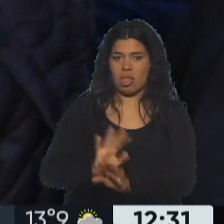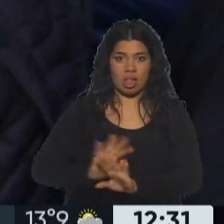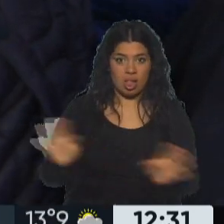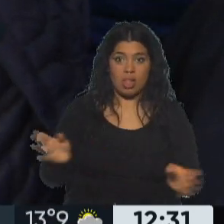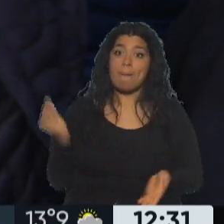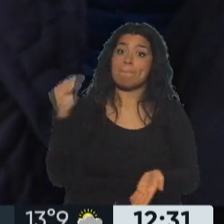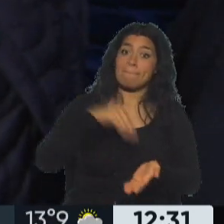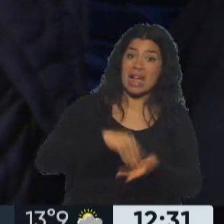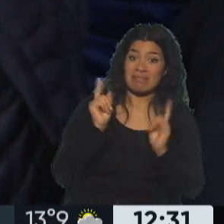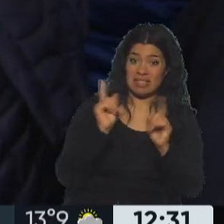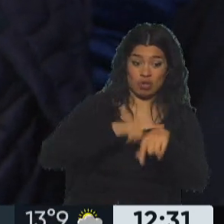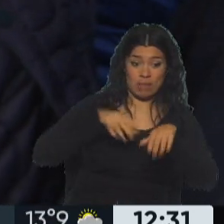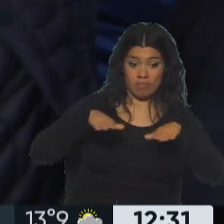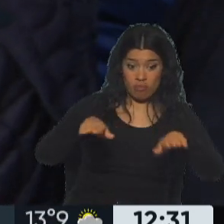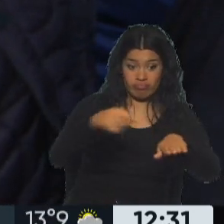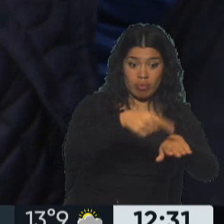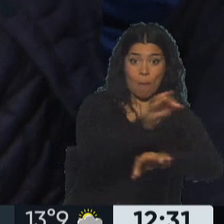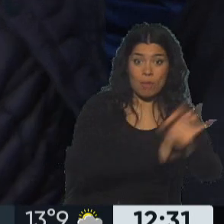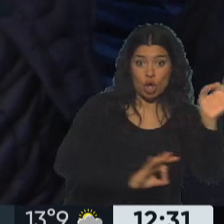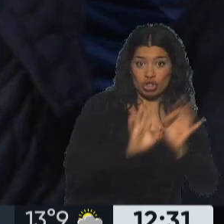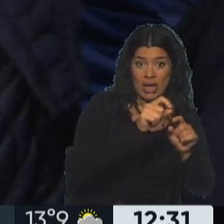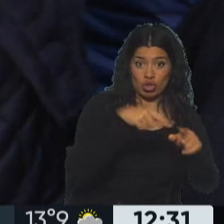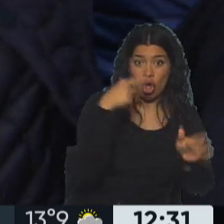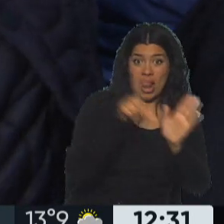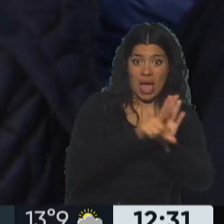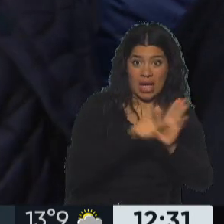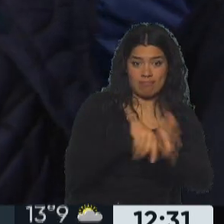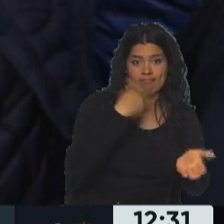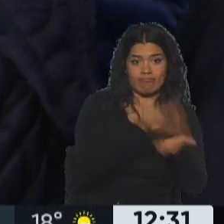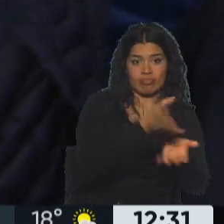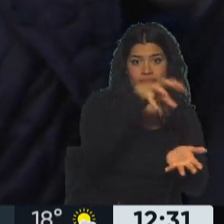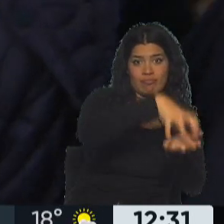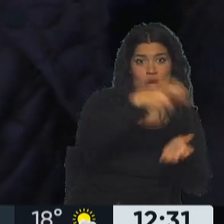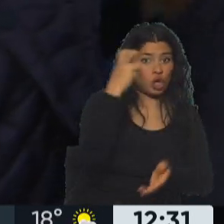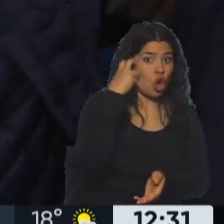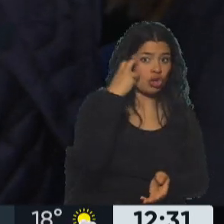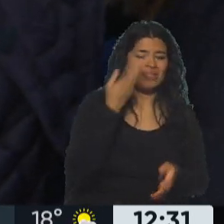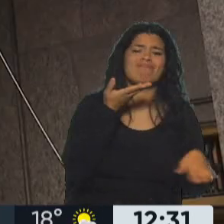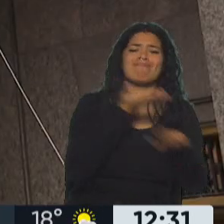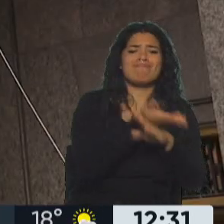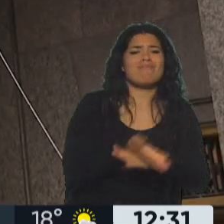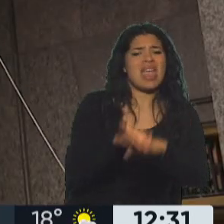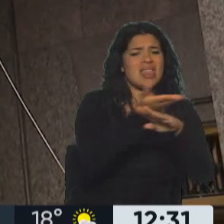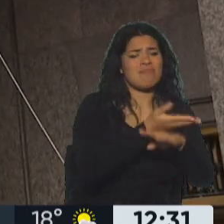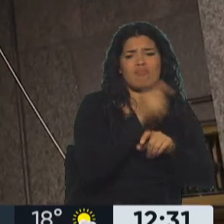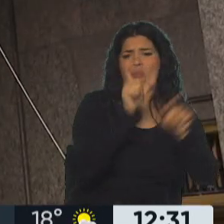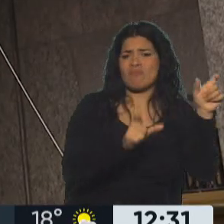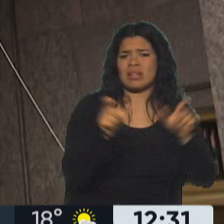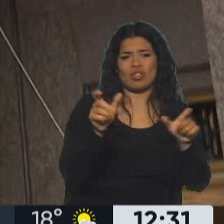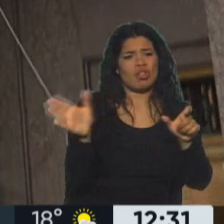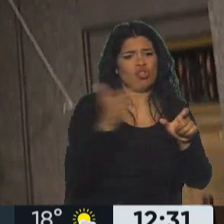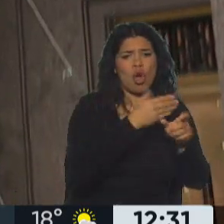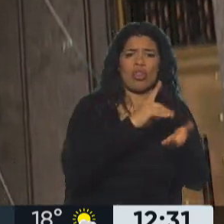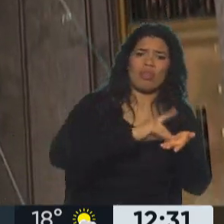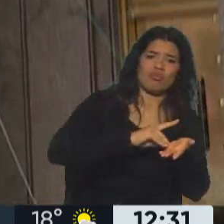al Congreso. Le pedimos a los diputados, a los senadores de todas las bancadas que si quieren mejorar la situación de las